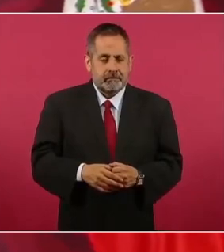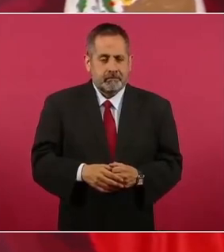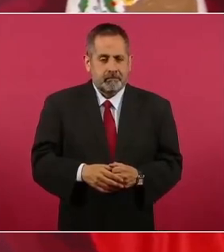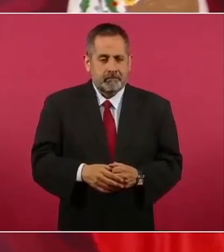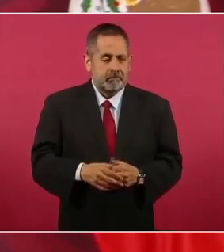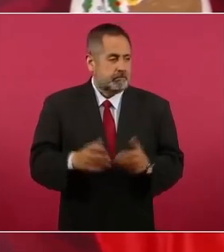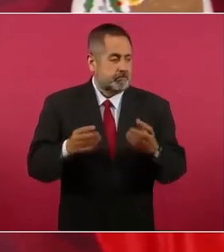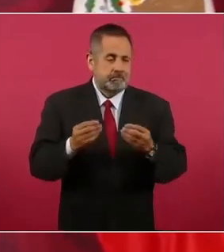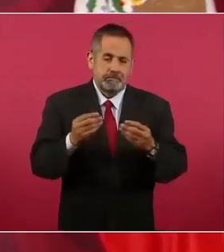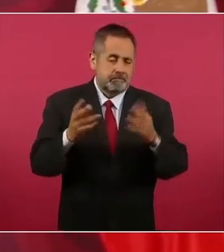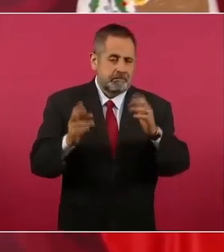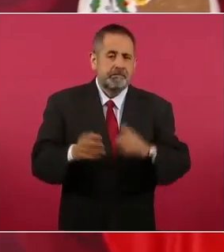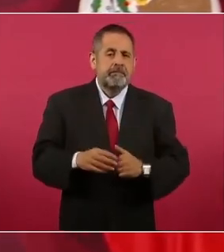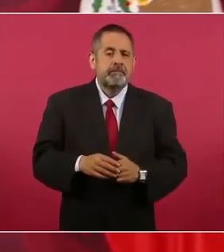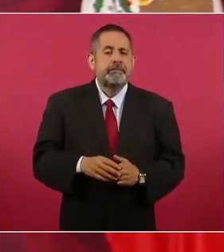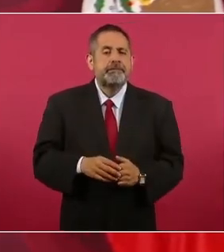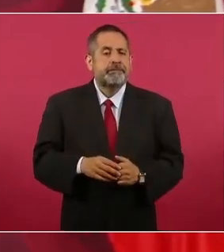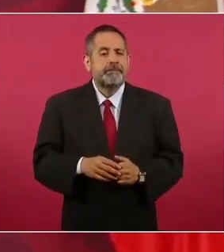bueno,